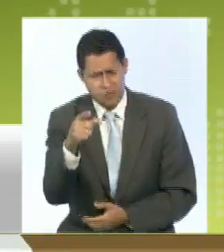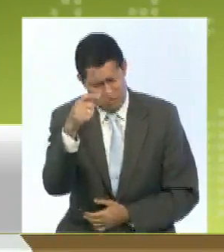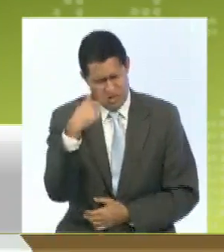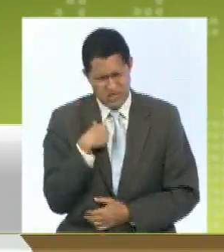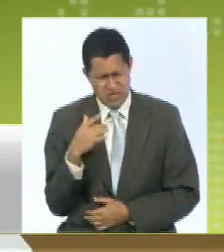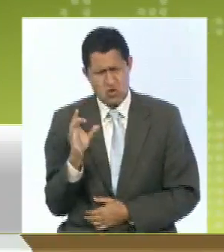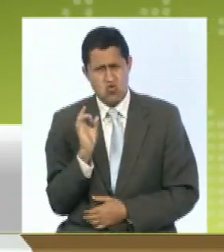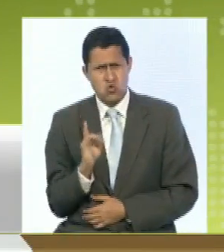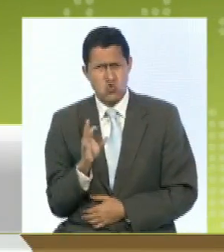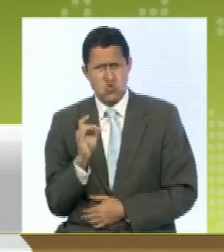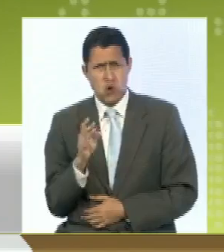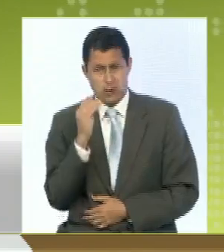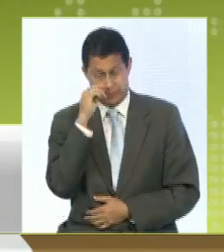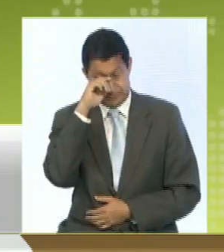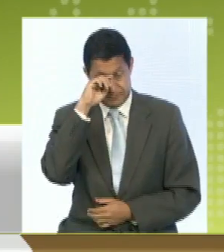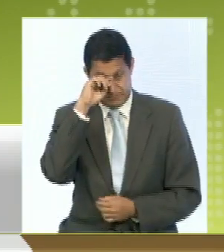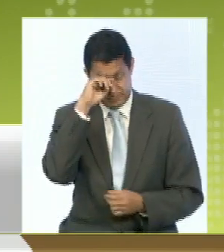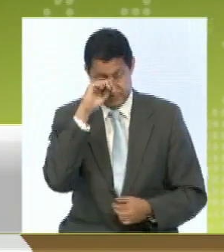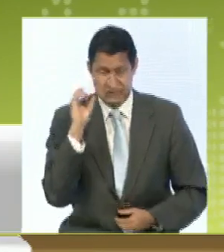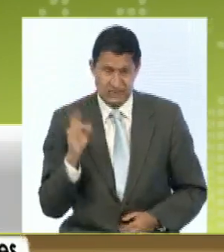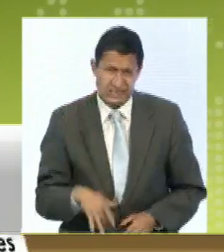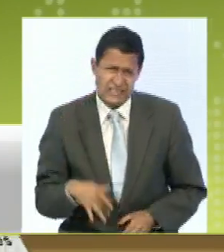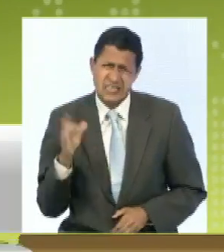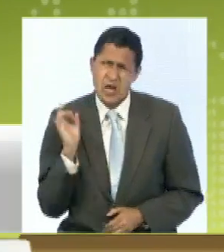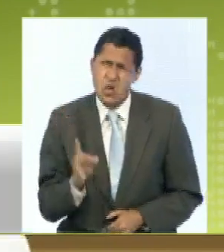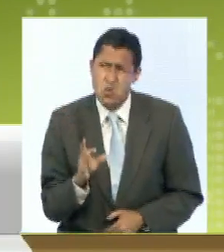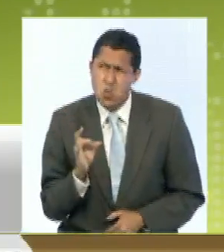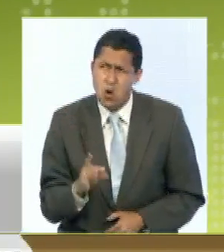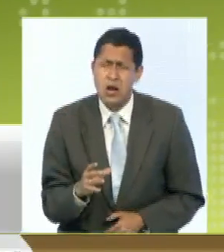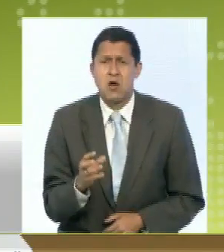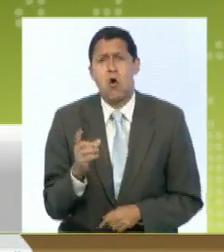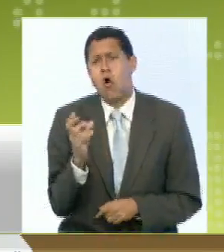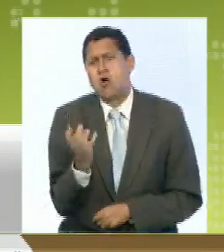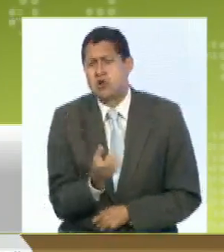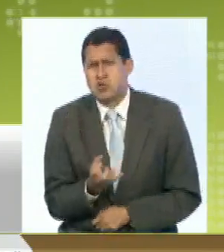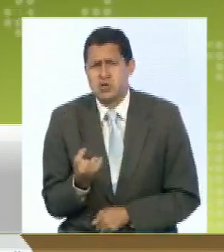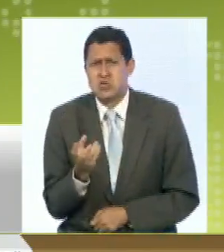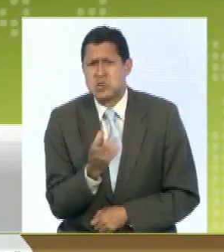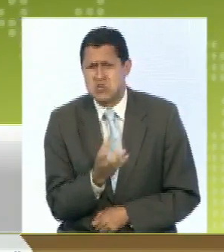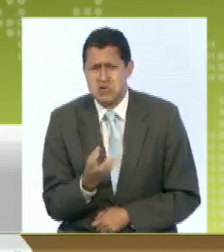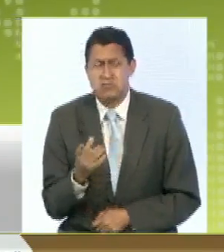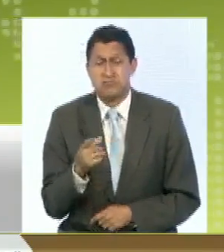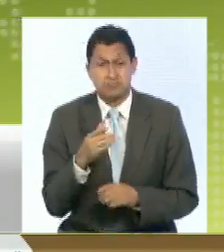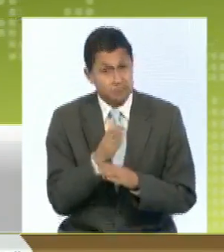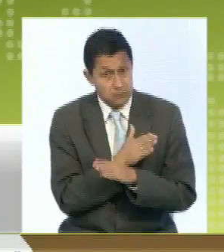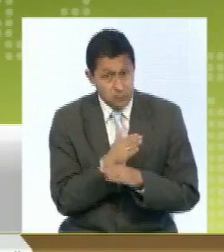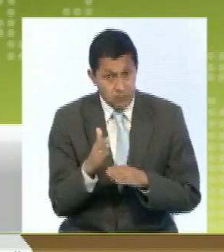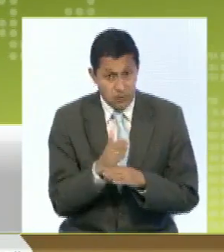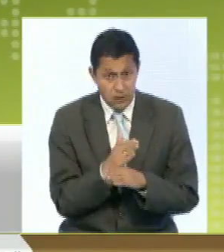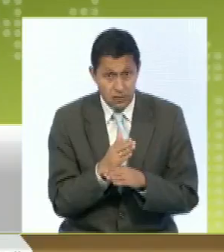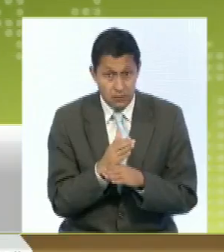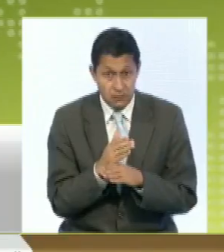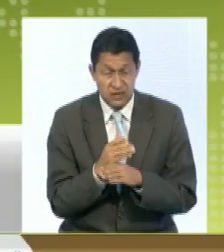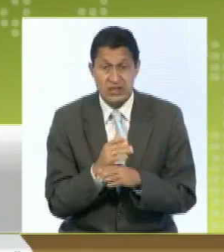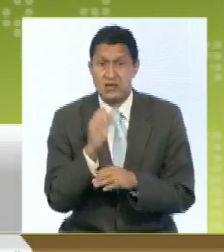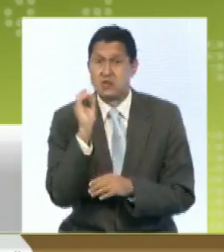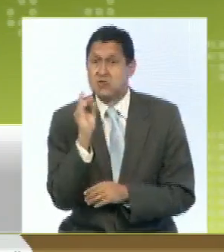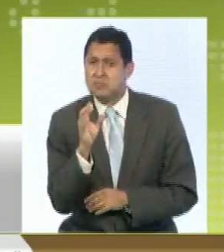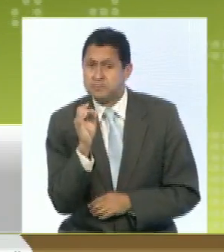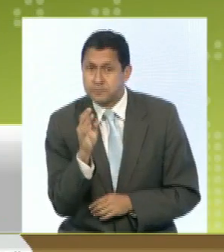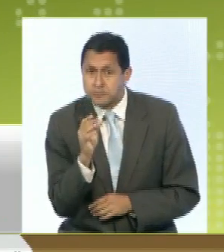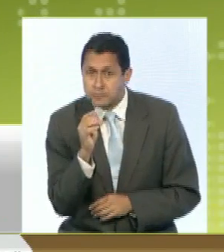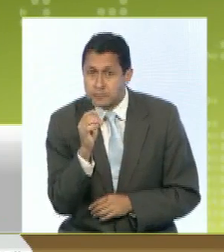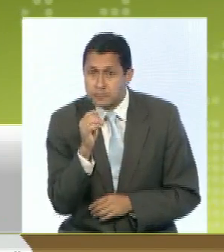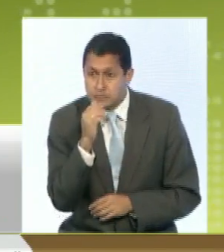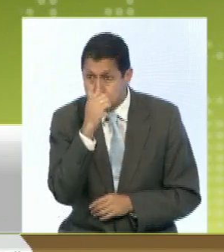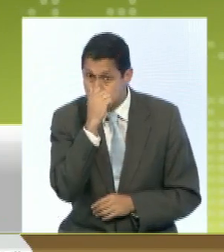dolor puede presentar dolor molestia hormigueo en la sensación del escroto es muy diferente el dolor del dolor del